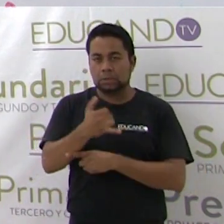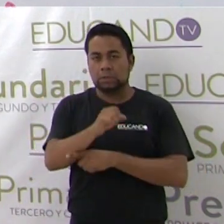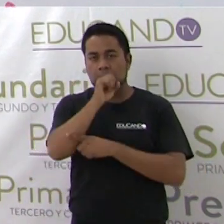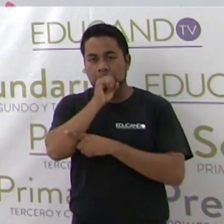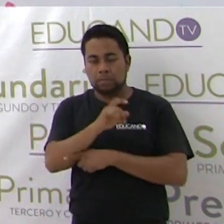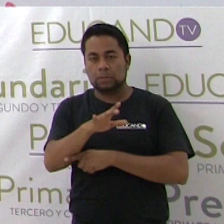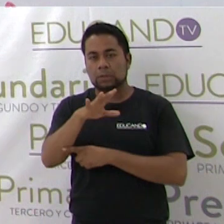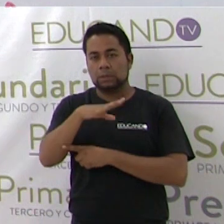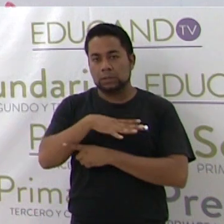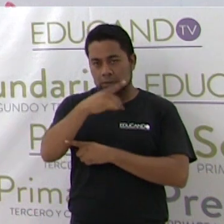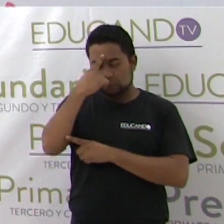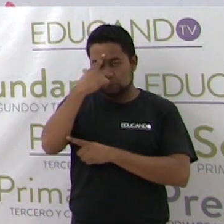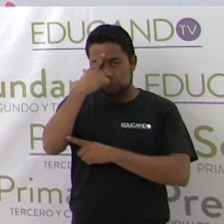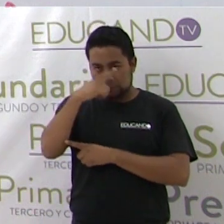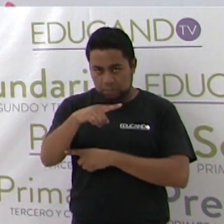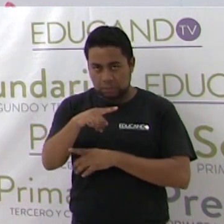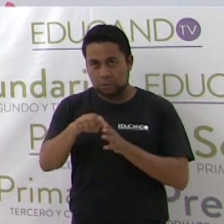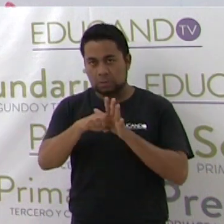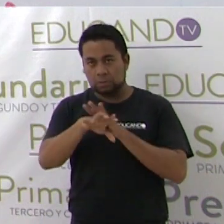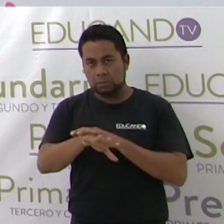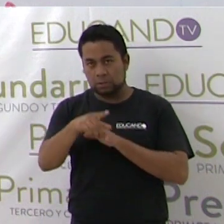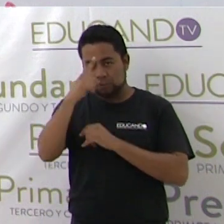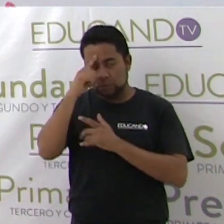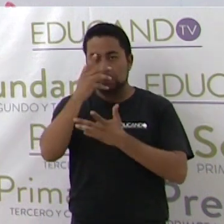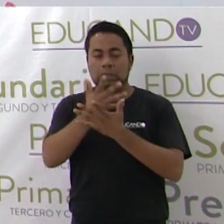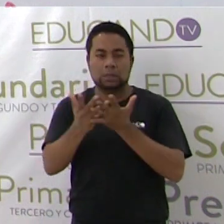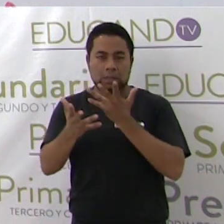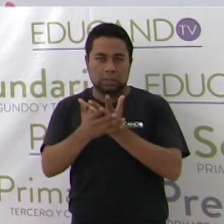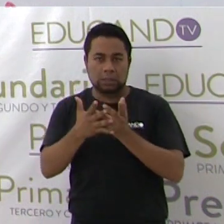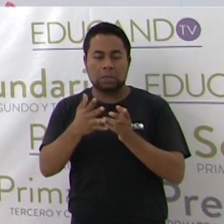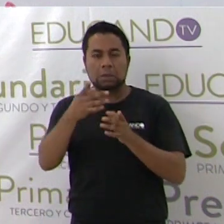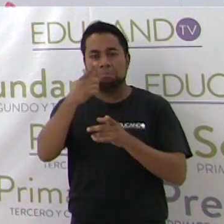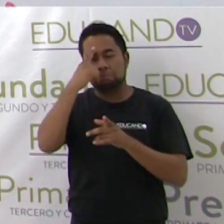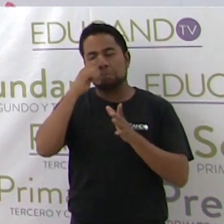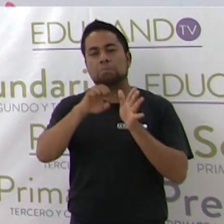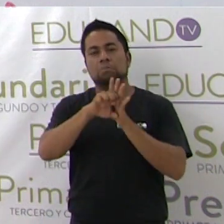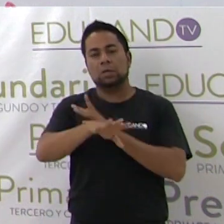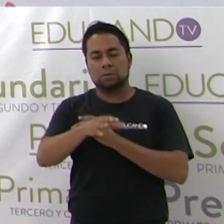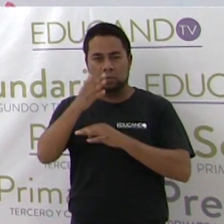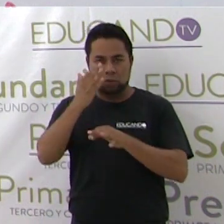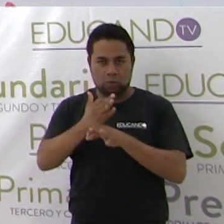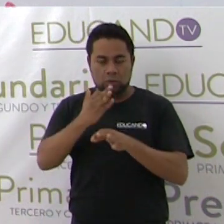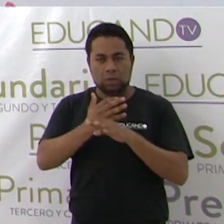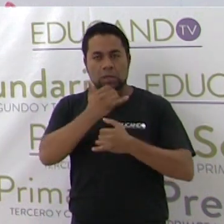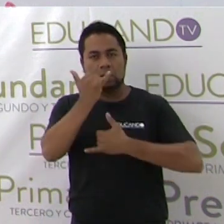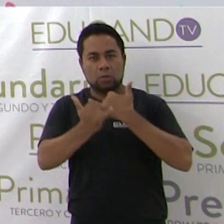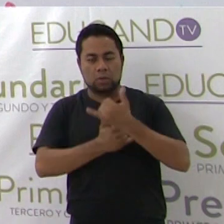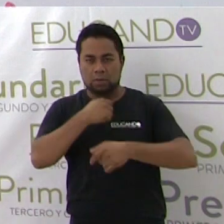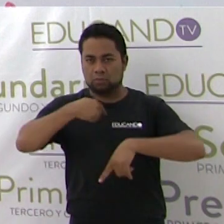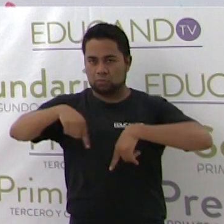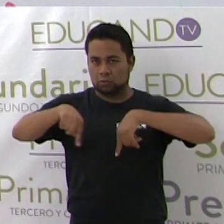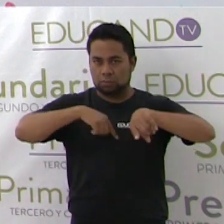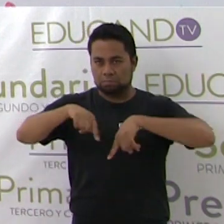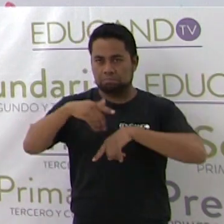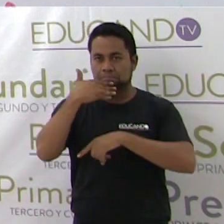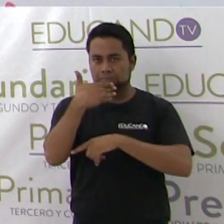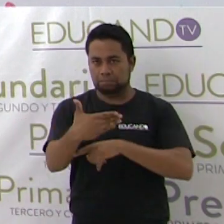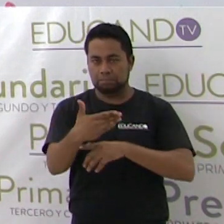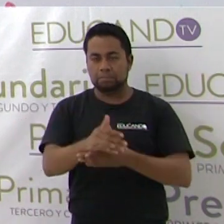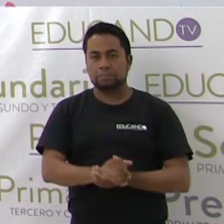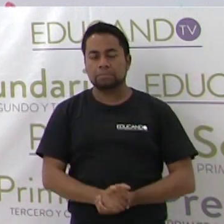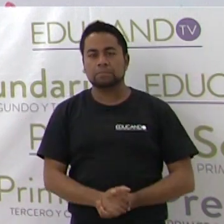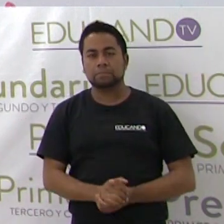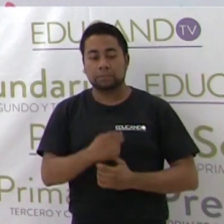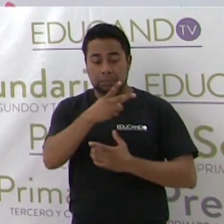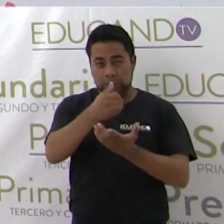tenemos referencia de la acción, en este caso, jugar fútbol. Bien, esto